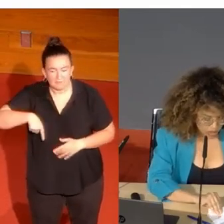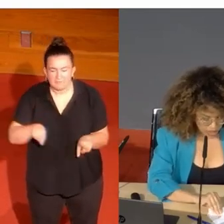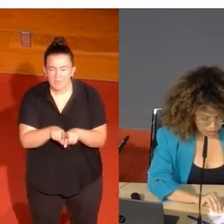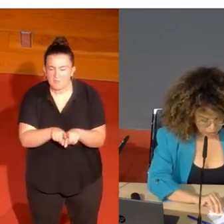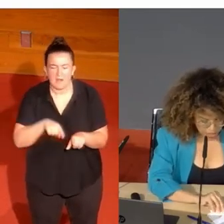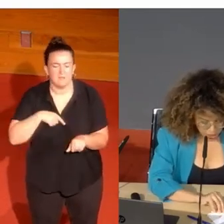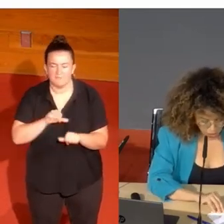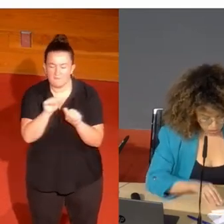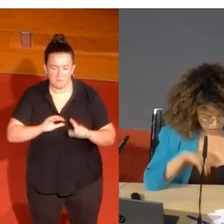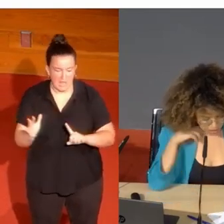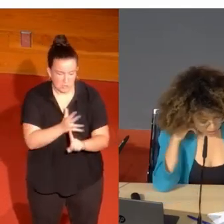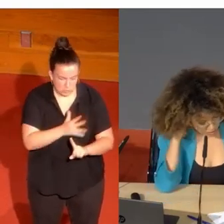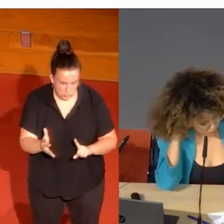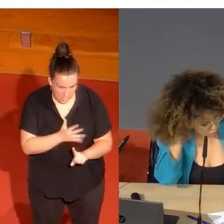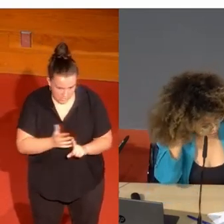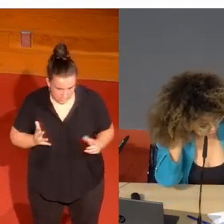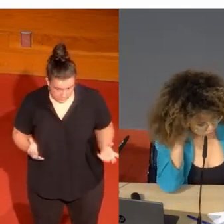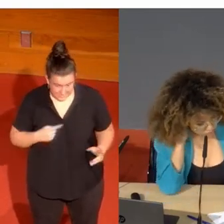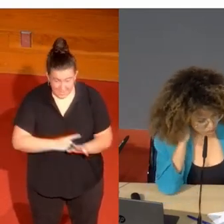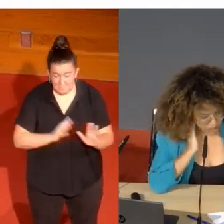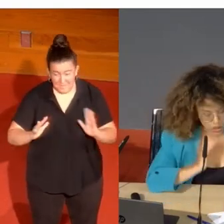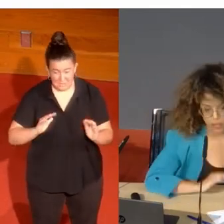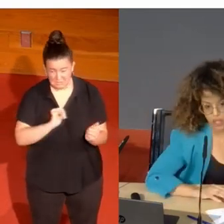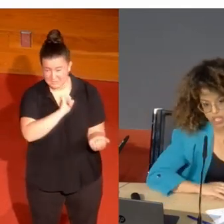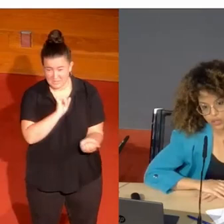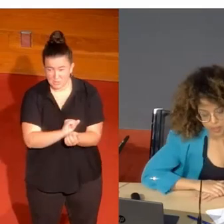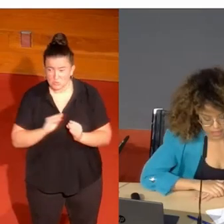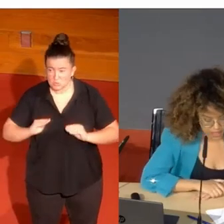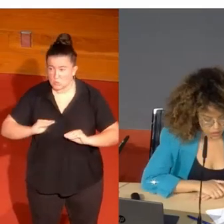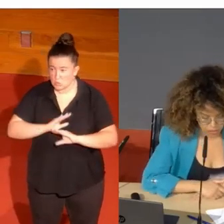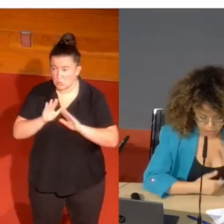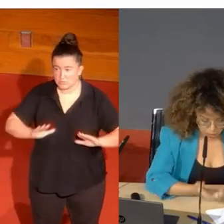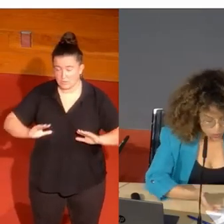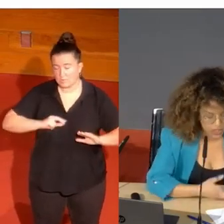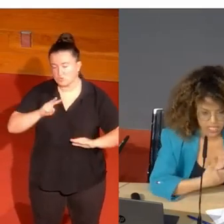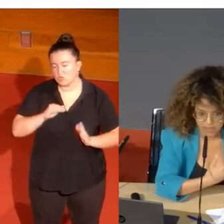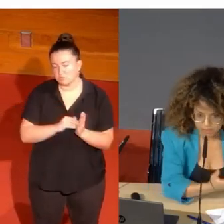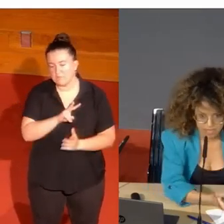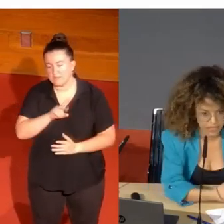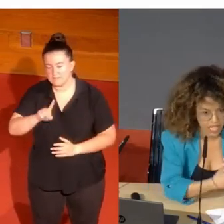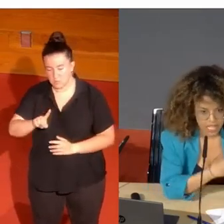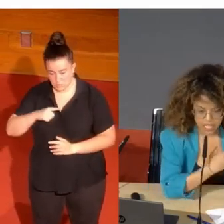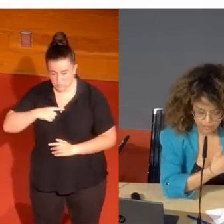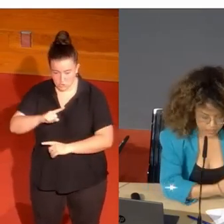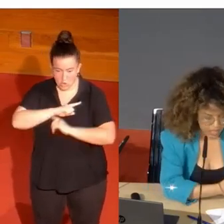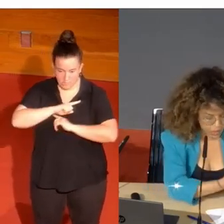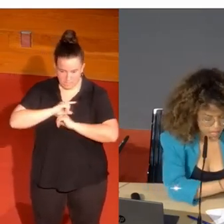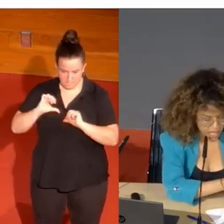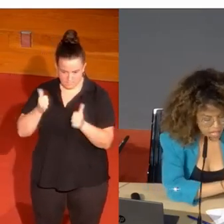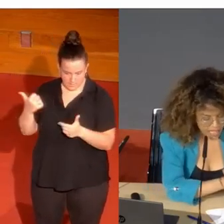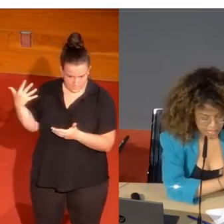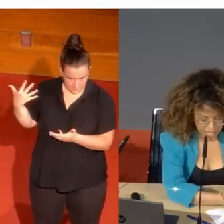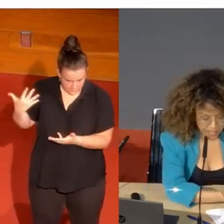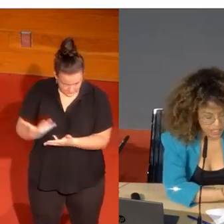último eh periodo de detención eh comenzó en noviembre de 2021 ya ya se había en